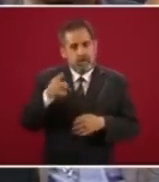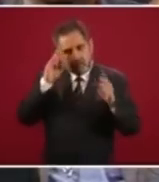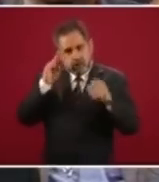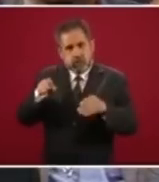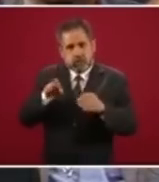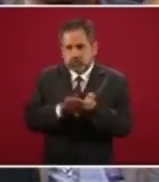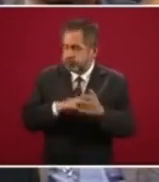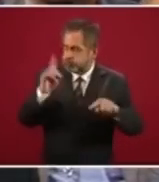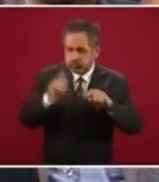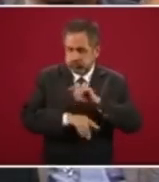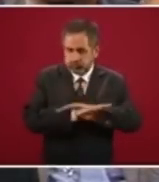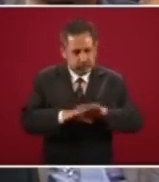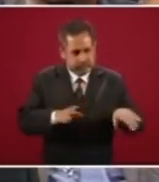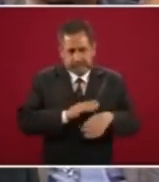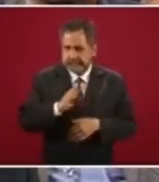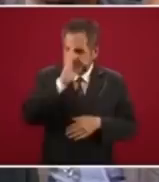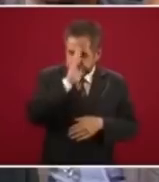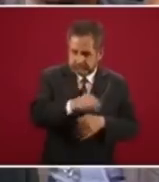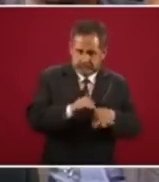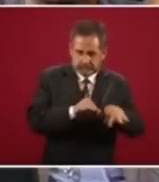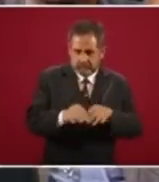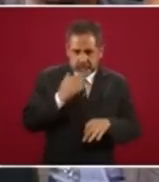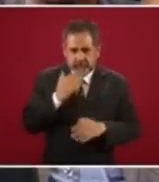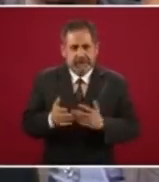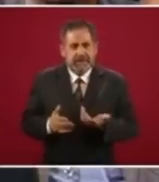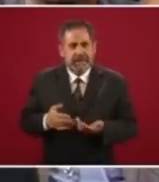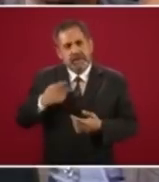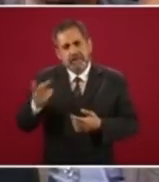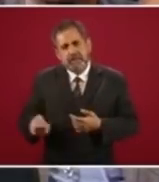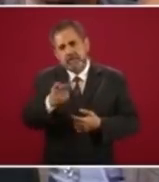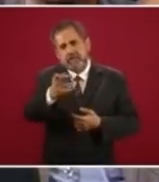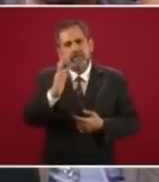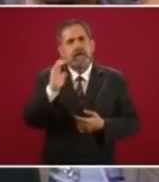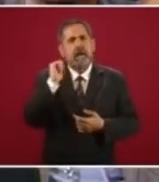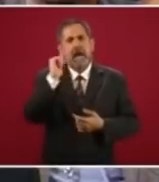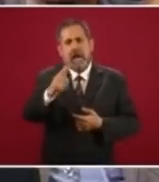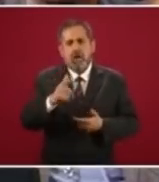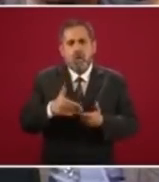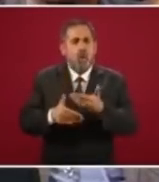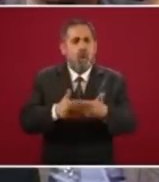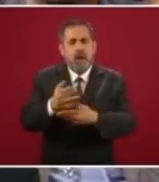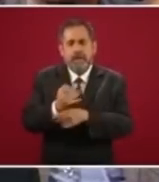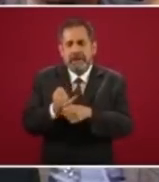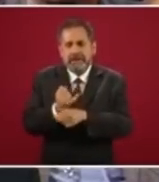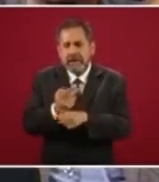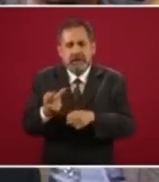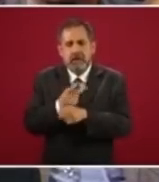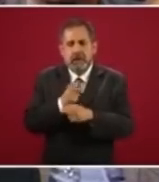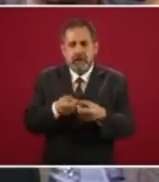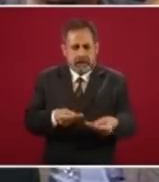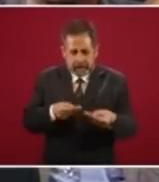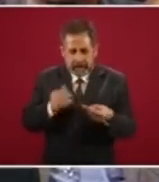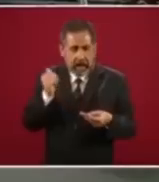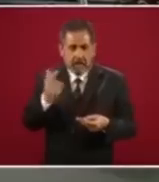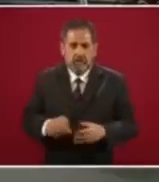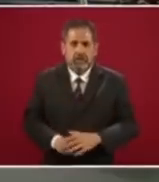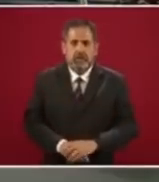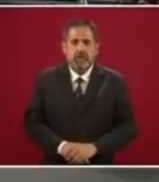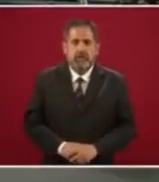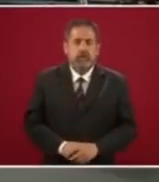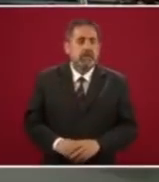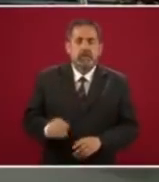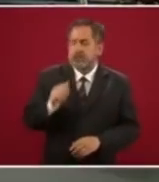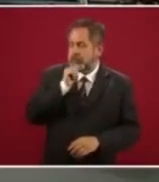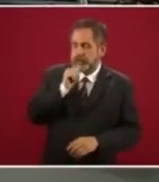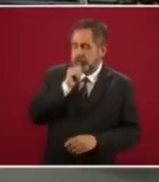se limpie, ¿no? Esto del outsourcing malo. Entonces, preguntarle si tiene algún avance de esto, si le han reportado algo. No,